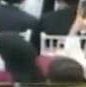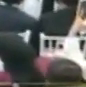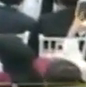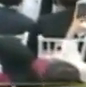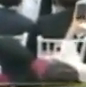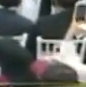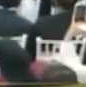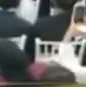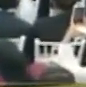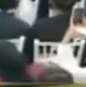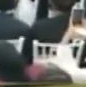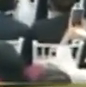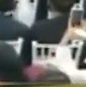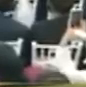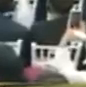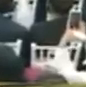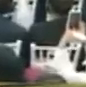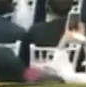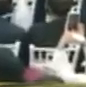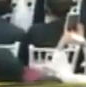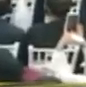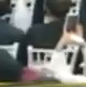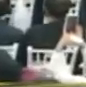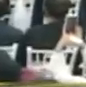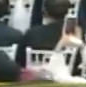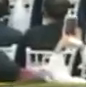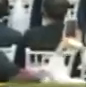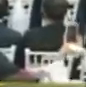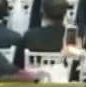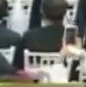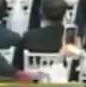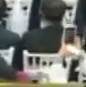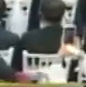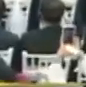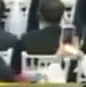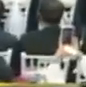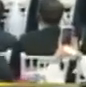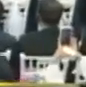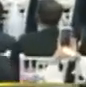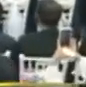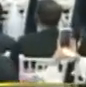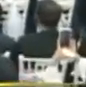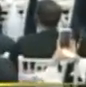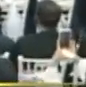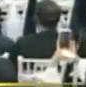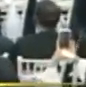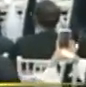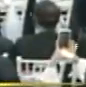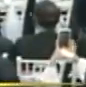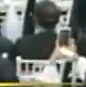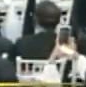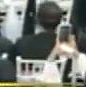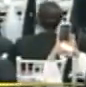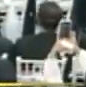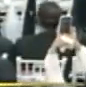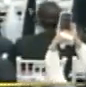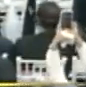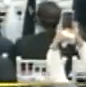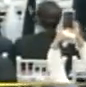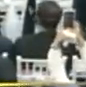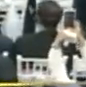excelentísimo señor Nail Olpak, presidente del Consejo de Relaciones Económicas Extranjeras de Turquía.